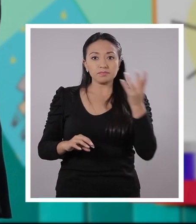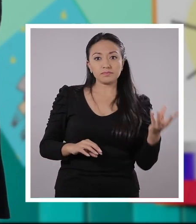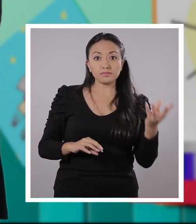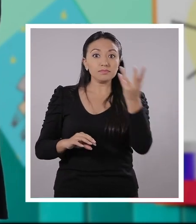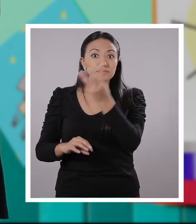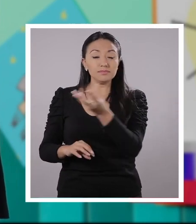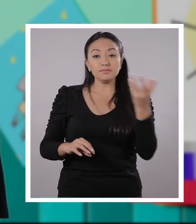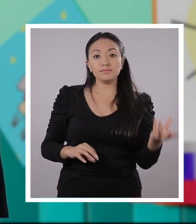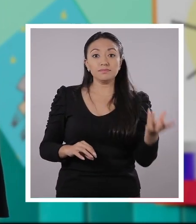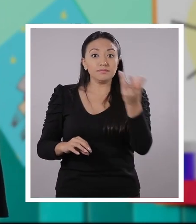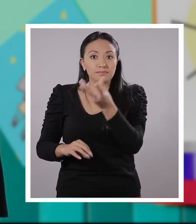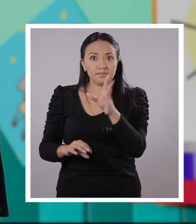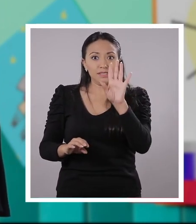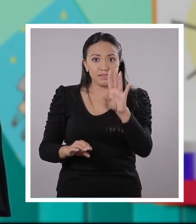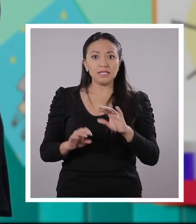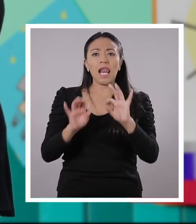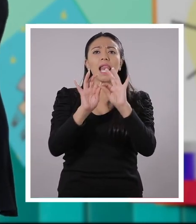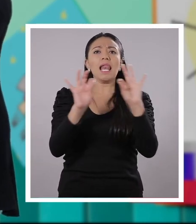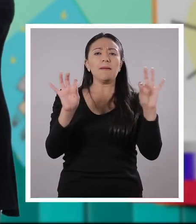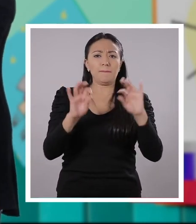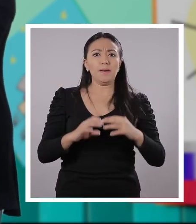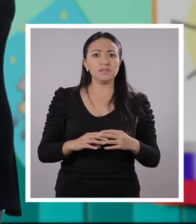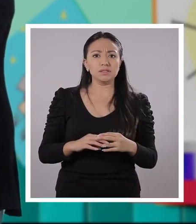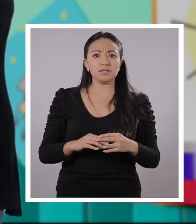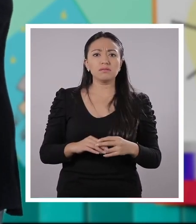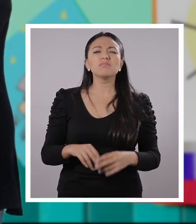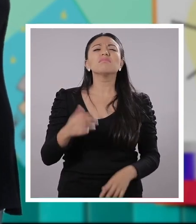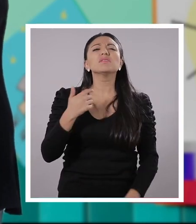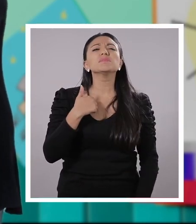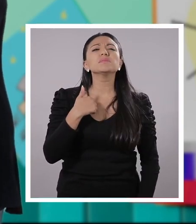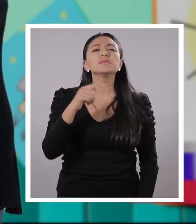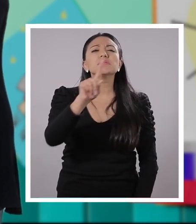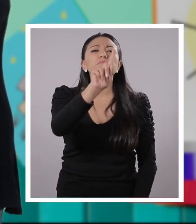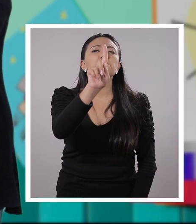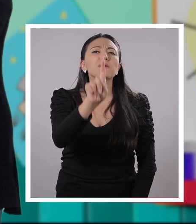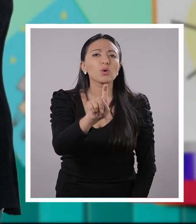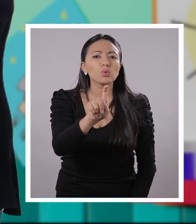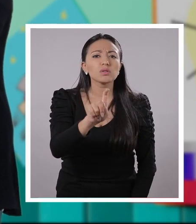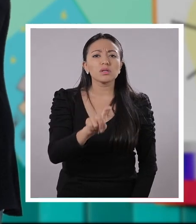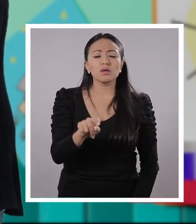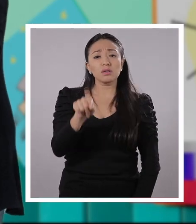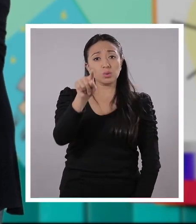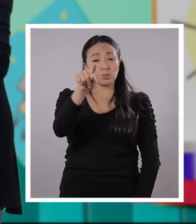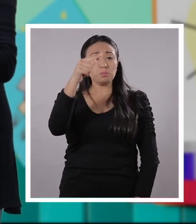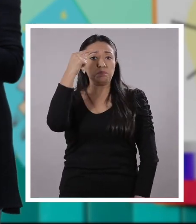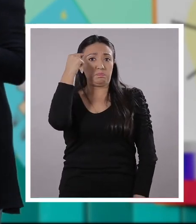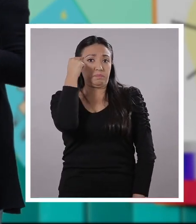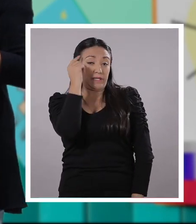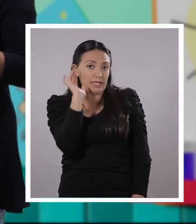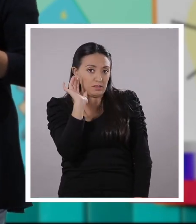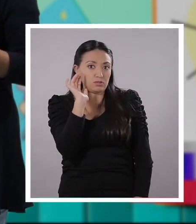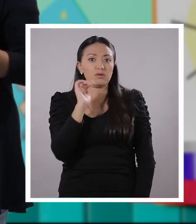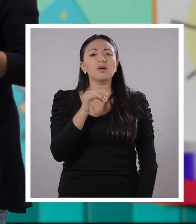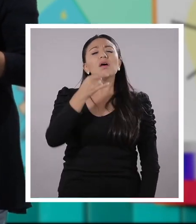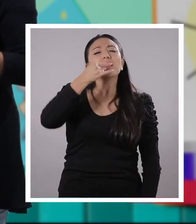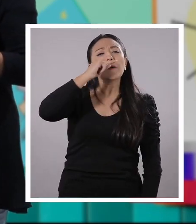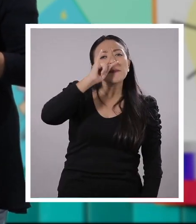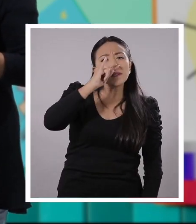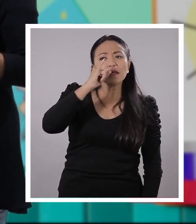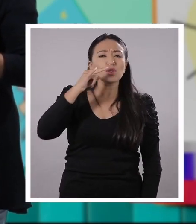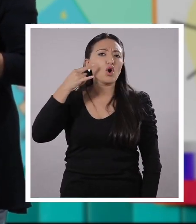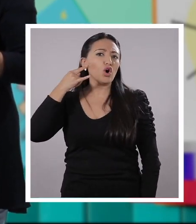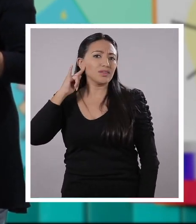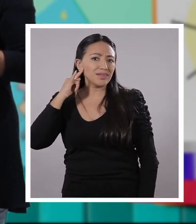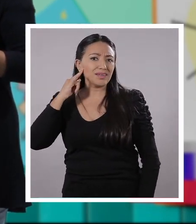usted me dijo que necesitaba esto, podemos desinfectar. Ya, muy bien. Yo tengo una pregunta. Claro. ¿Creen que será prudente que los niños